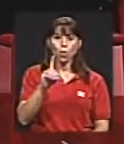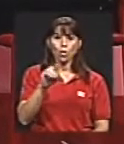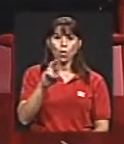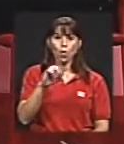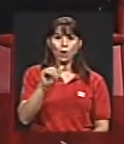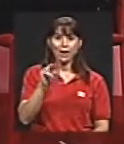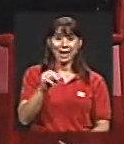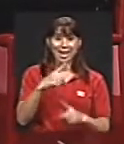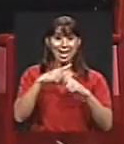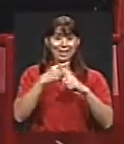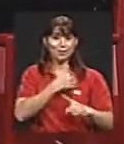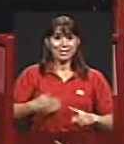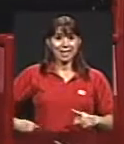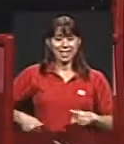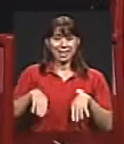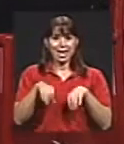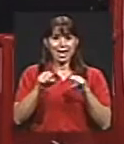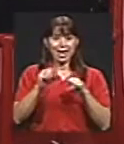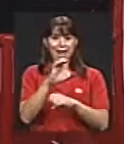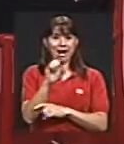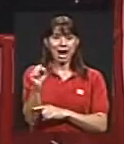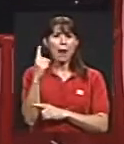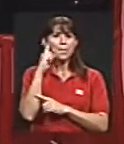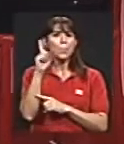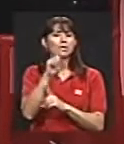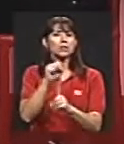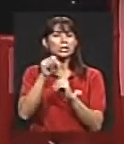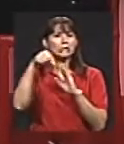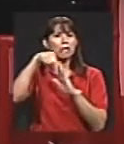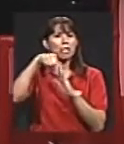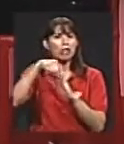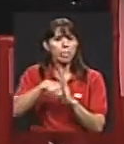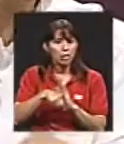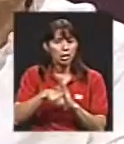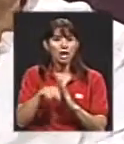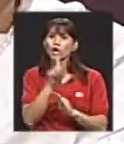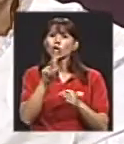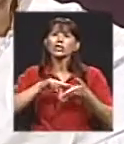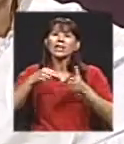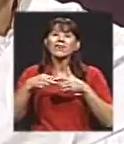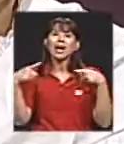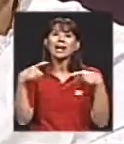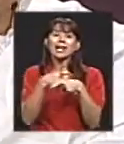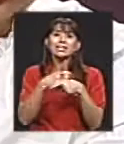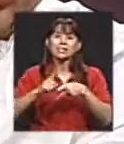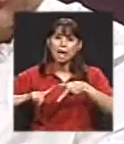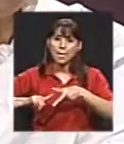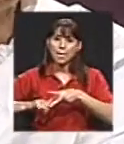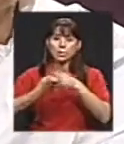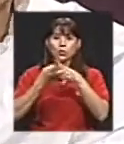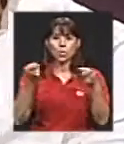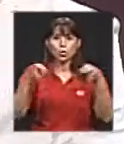por el agravamiento de la situación no porque la situación no porque la crisis se produjo a raíz de lo sucedido